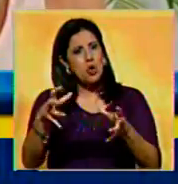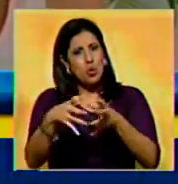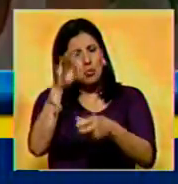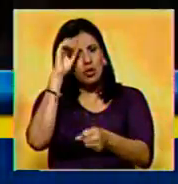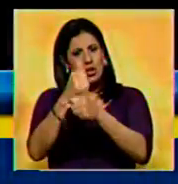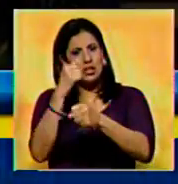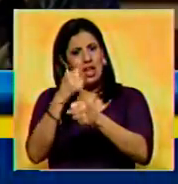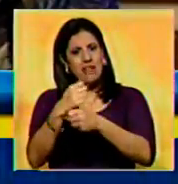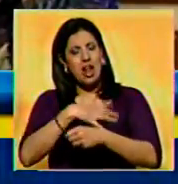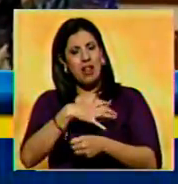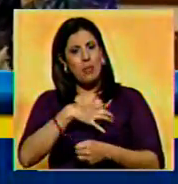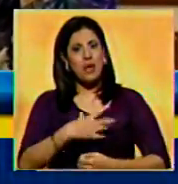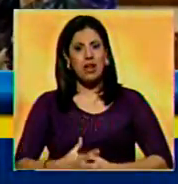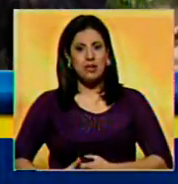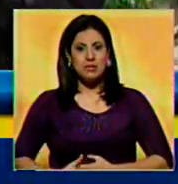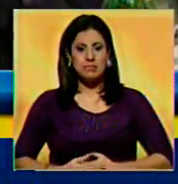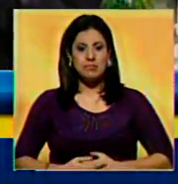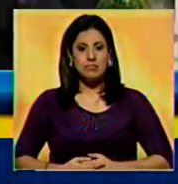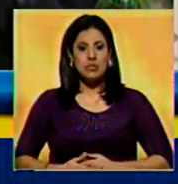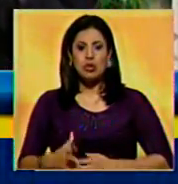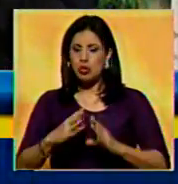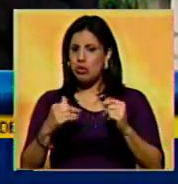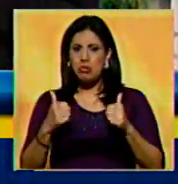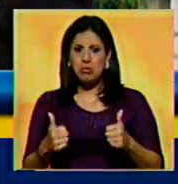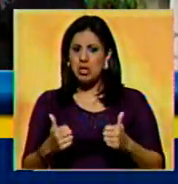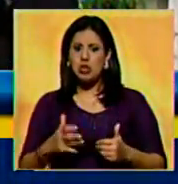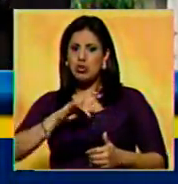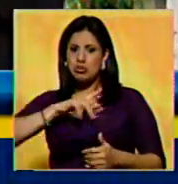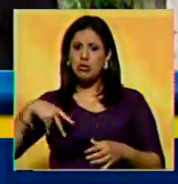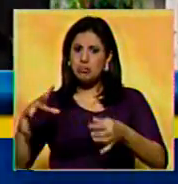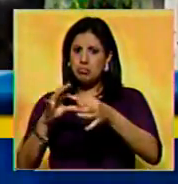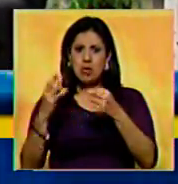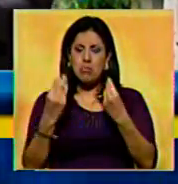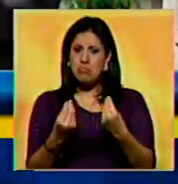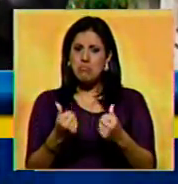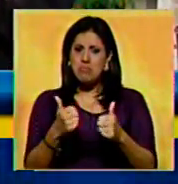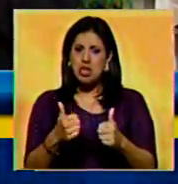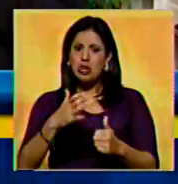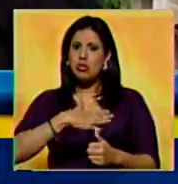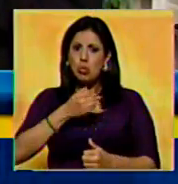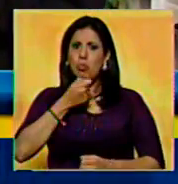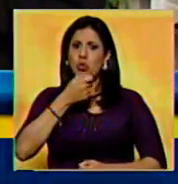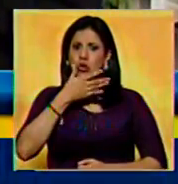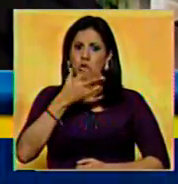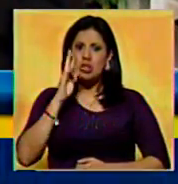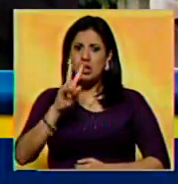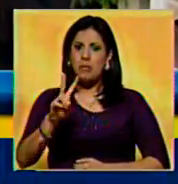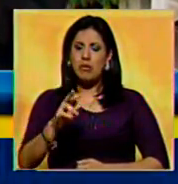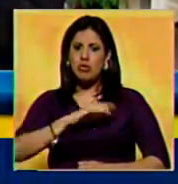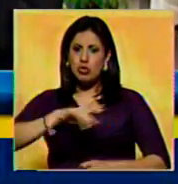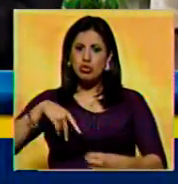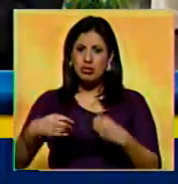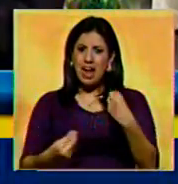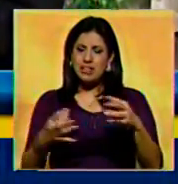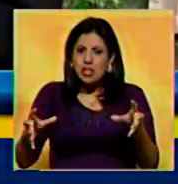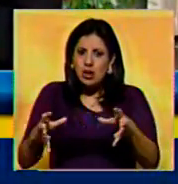en el dramático La Tempestad. Bien, todos muy bien, la verdad, tenemos una química todos muy bien, la verdad, muy bonita. Hemos hecho un